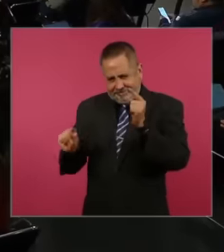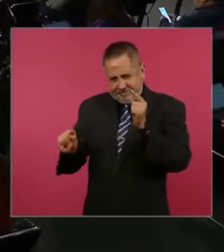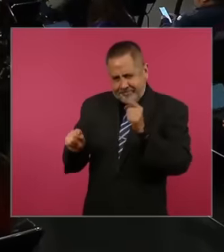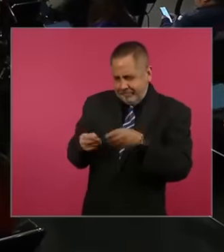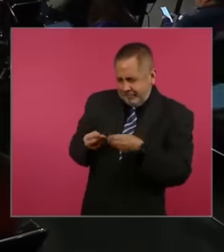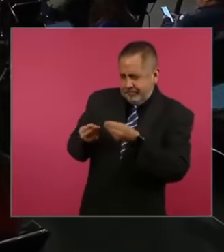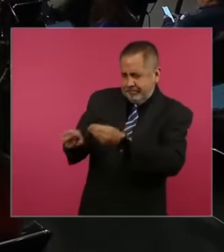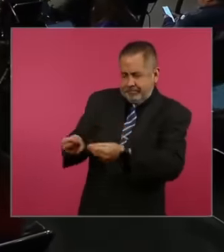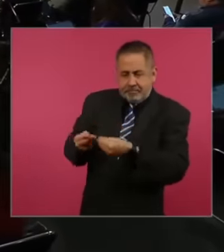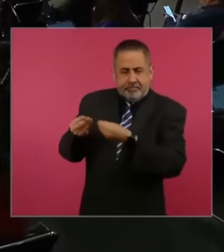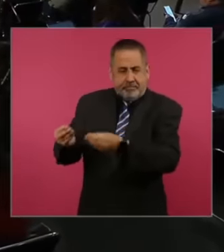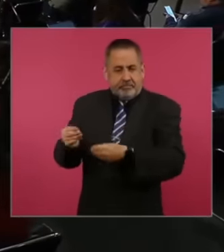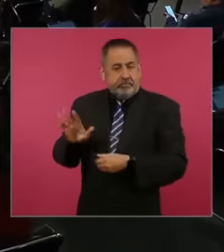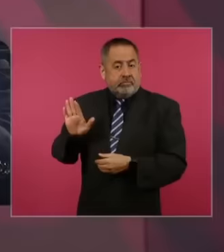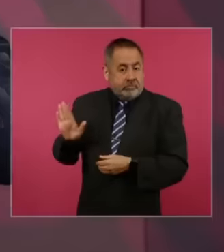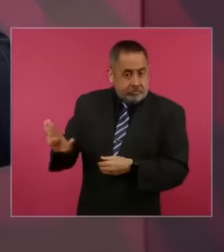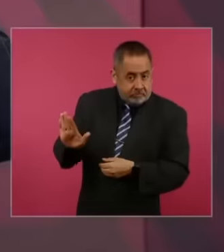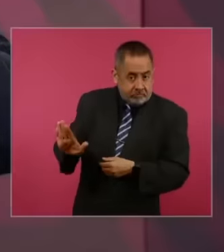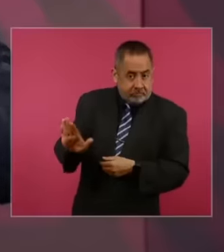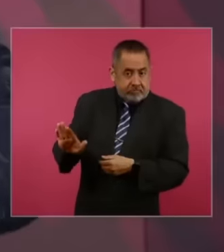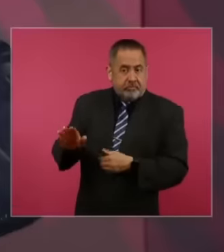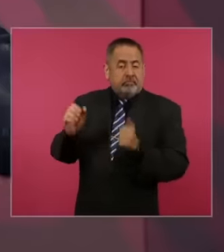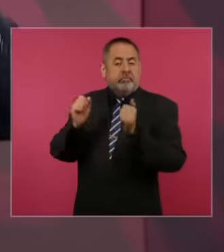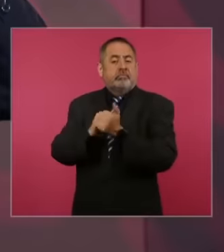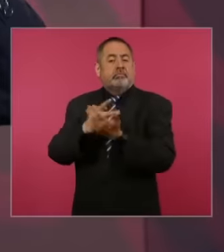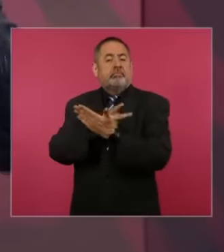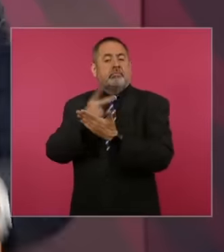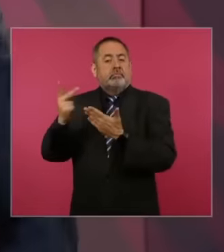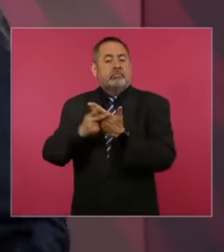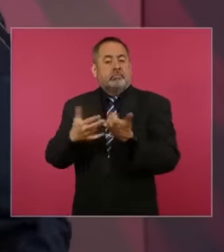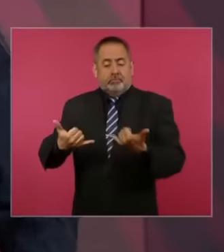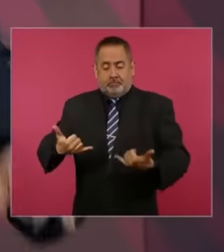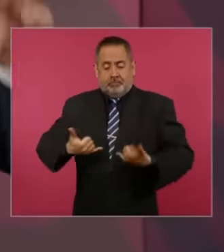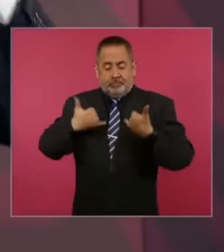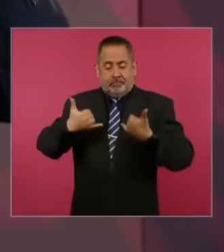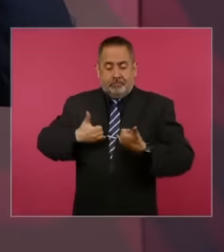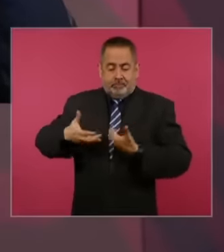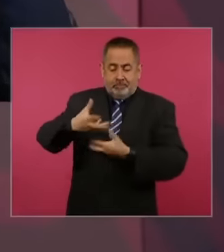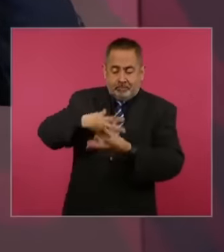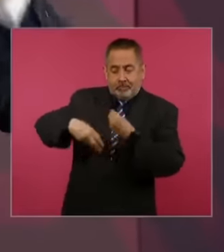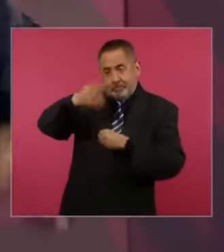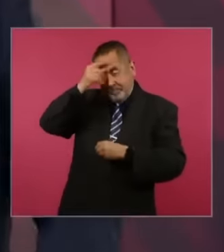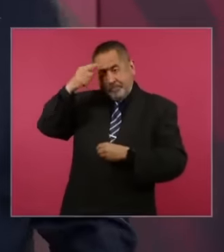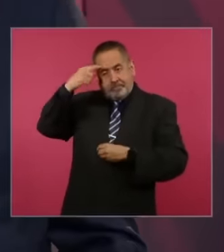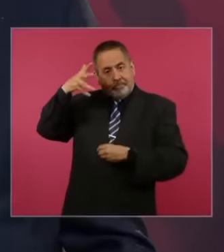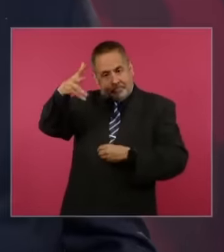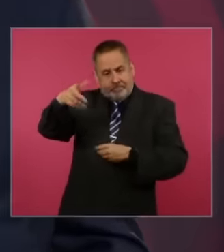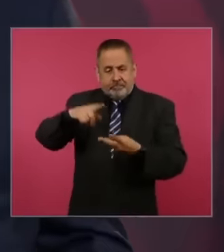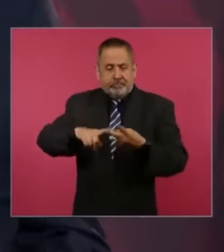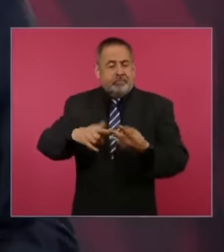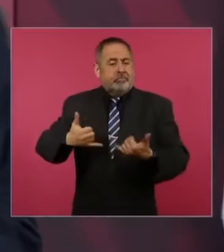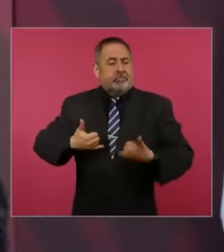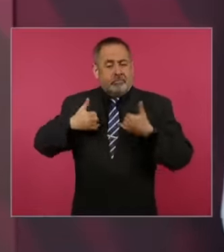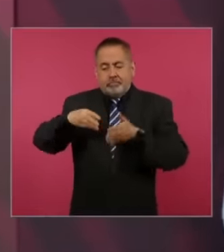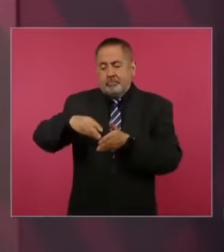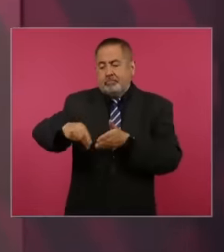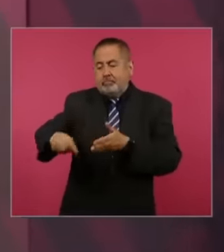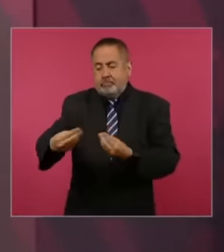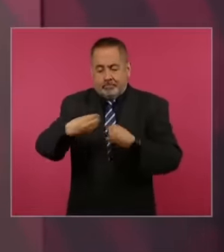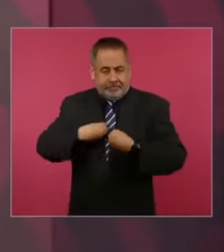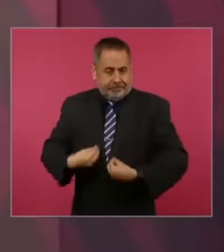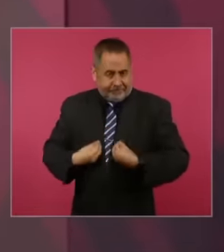sobre todo a la gente en sus lugares de origen, con el programa Jóvenes Construyendo el Futuro, con el programa Sembrando Vida,